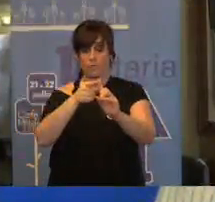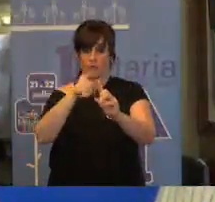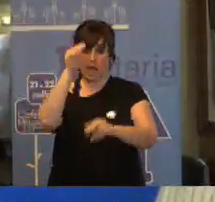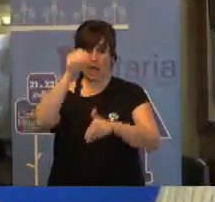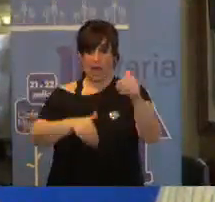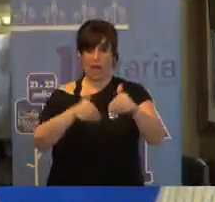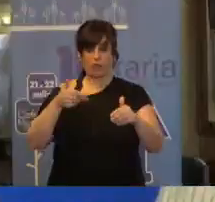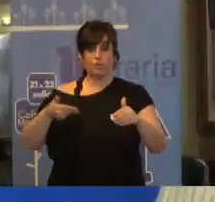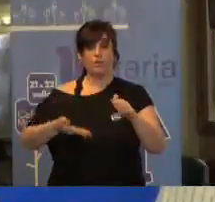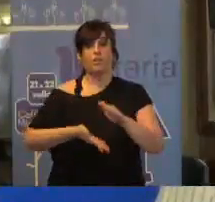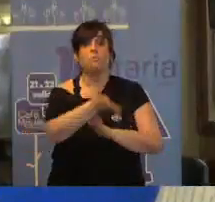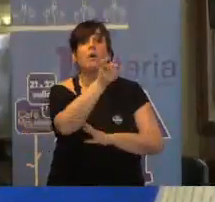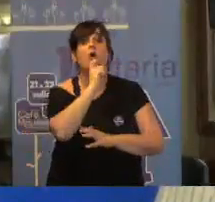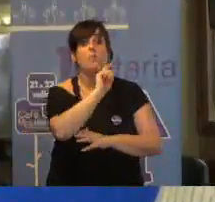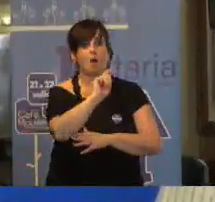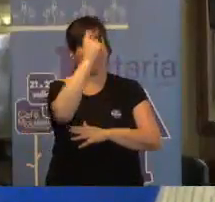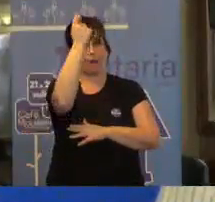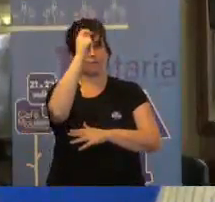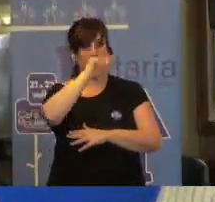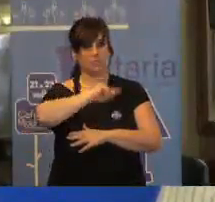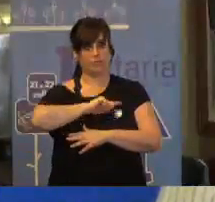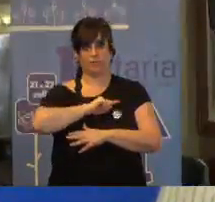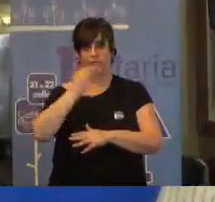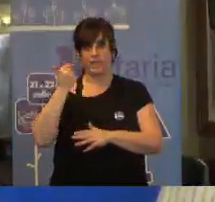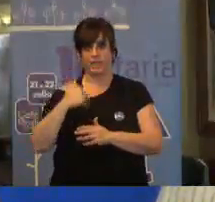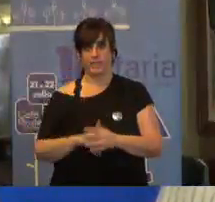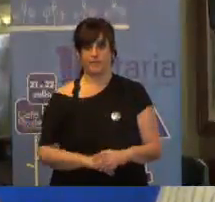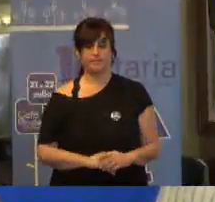eleccións municipais. Despois podemos